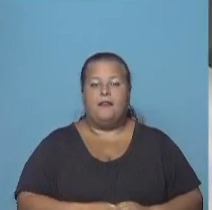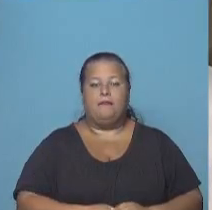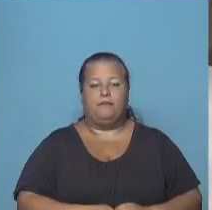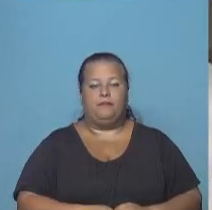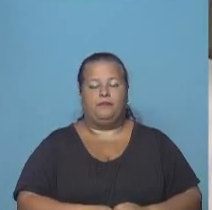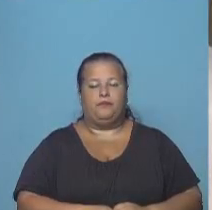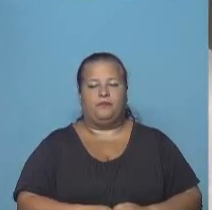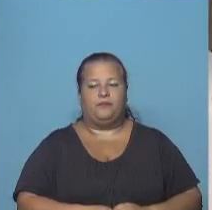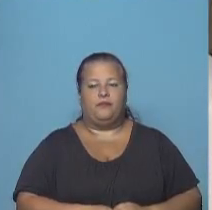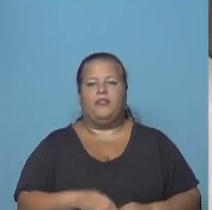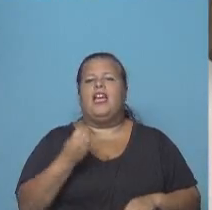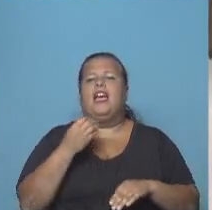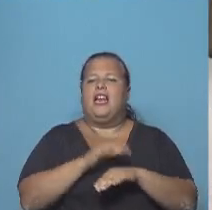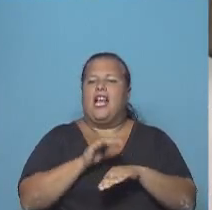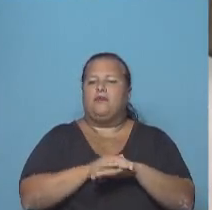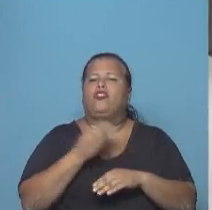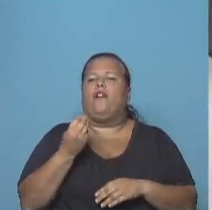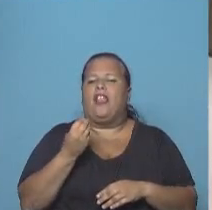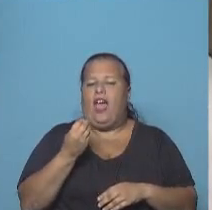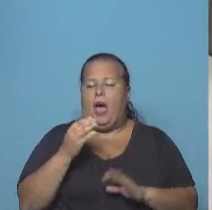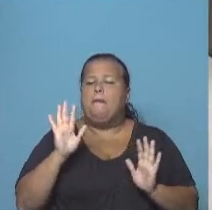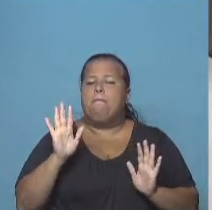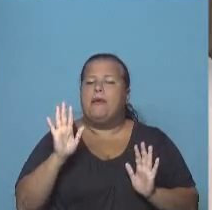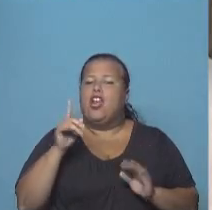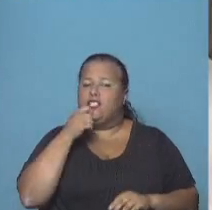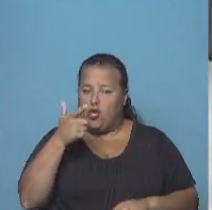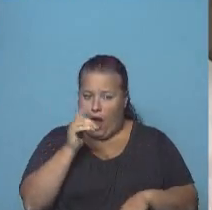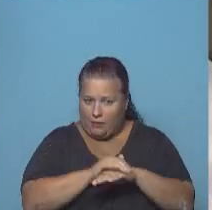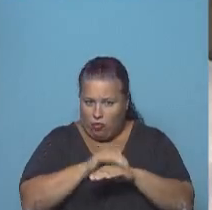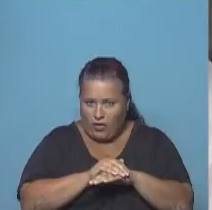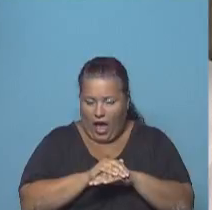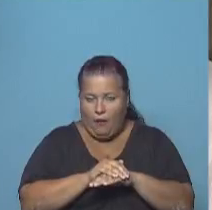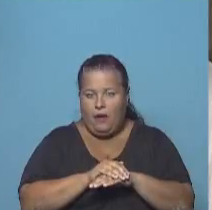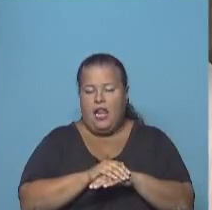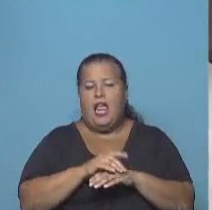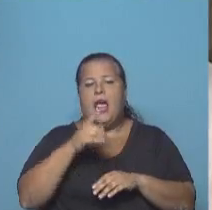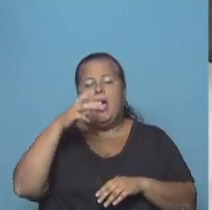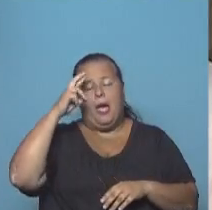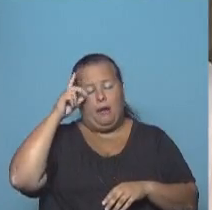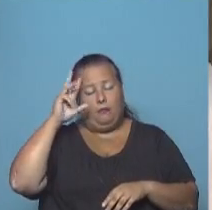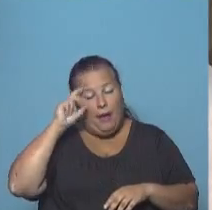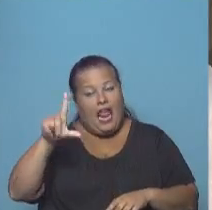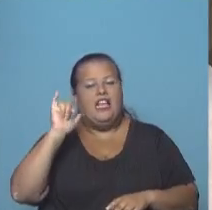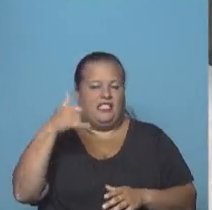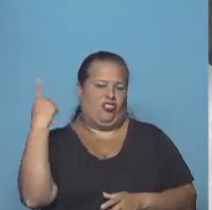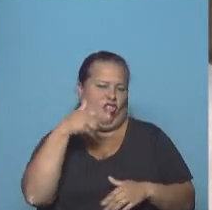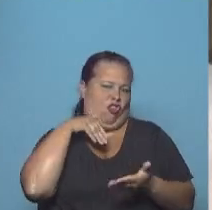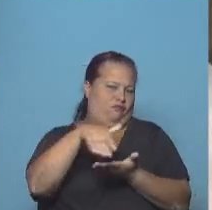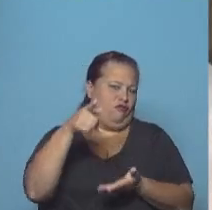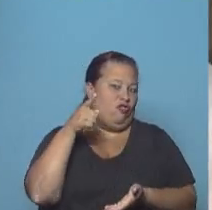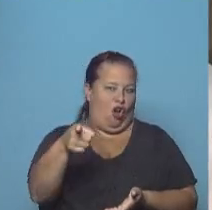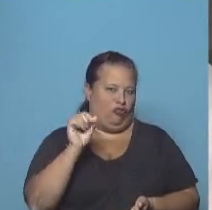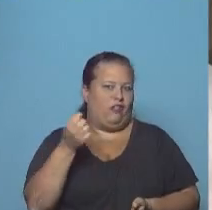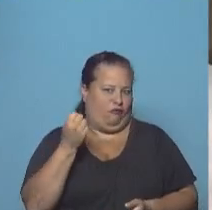que qué responsabilidad tuvo aunque no le quepa una acción penal Sí el repudio social